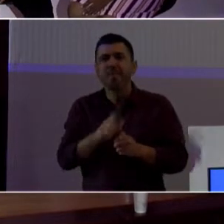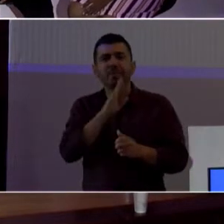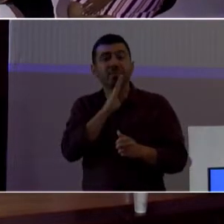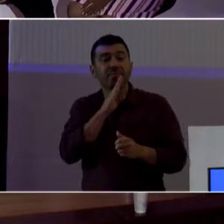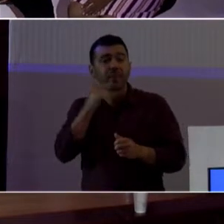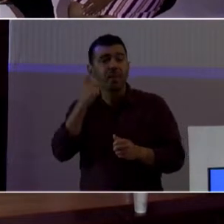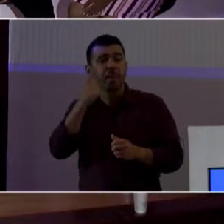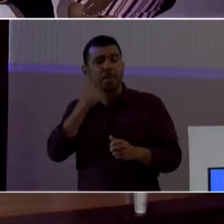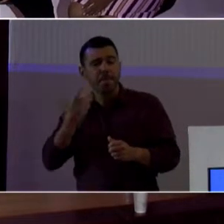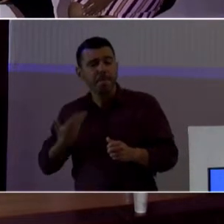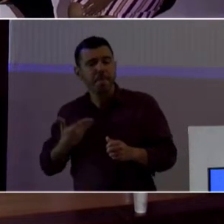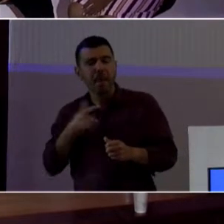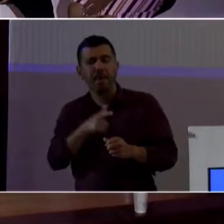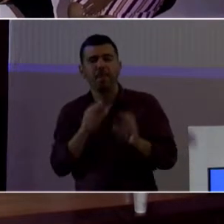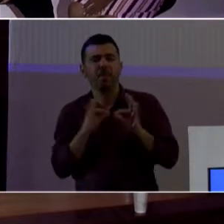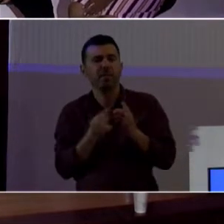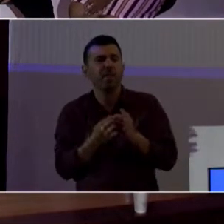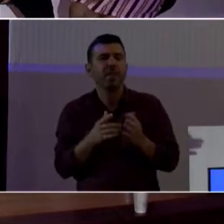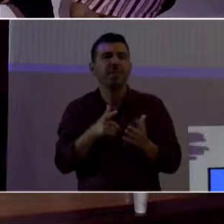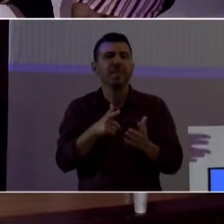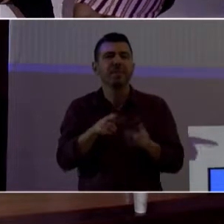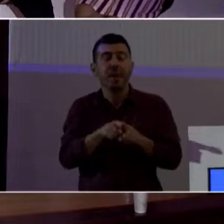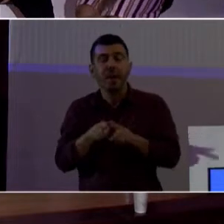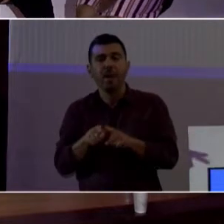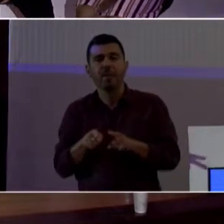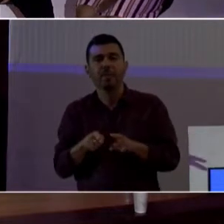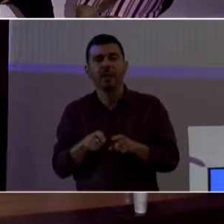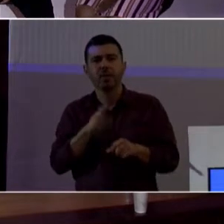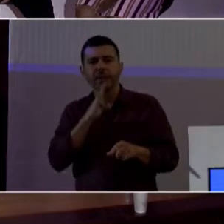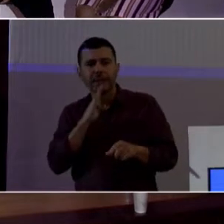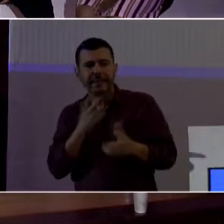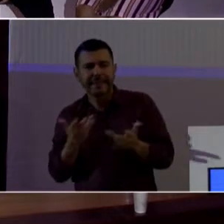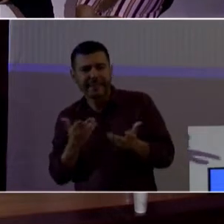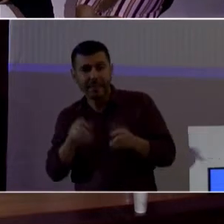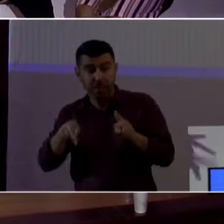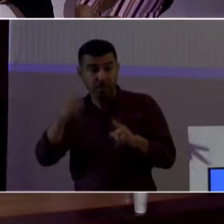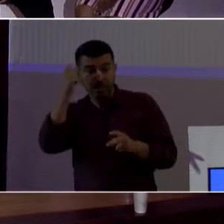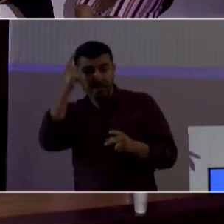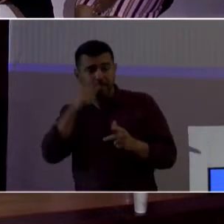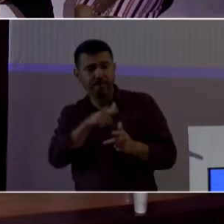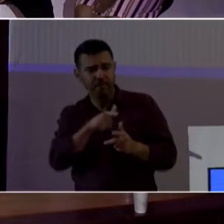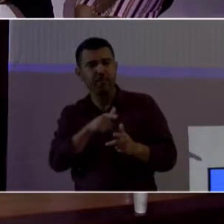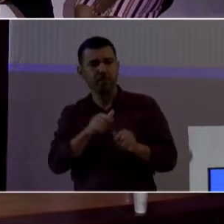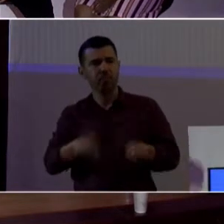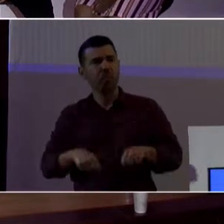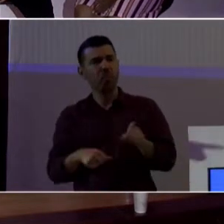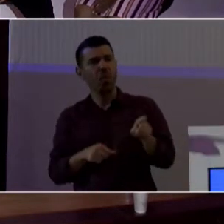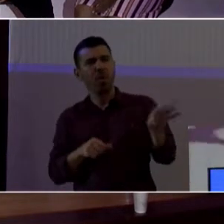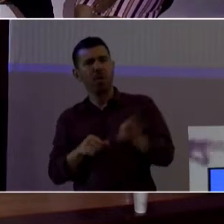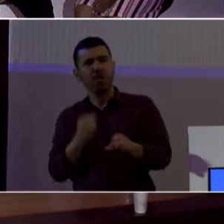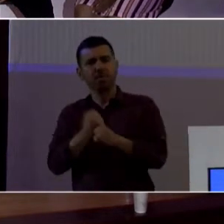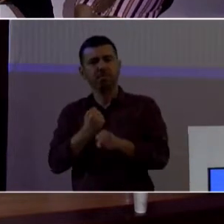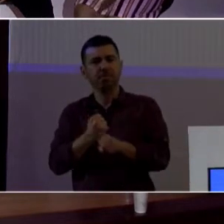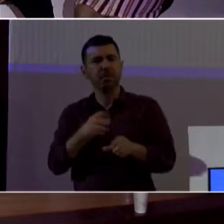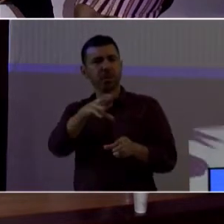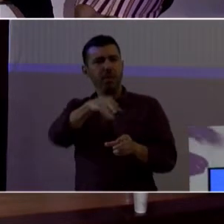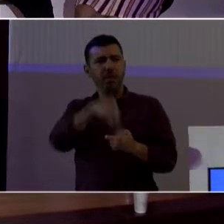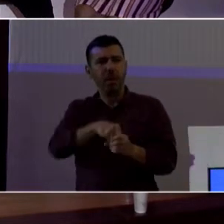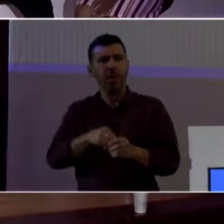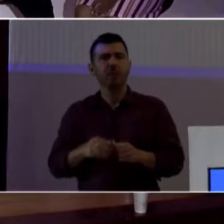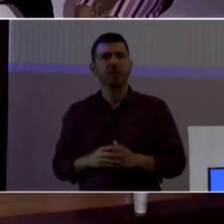hermanos, esas personas que ellos tuvieron o tuvimos que dejar a un lado para poder